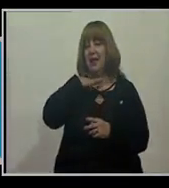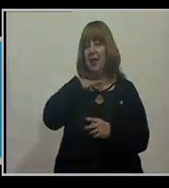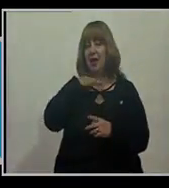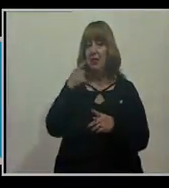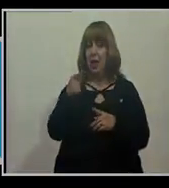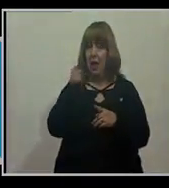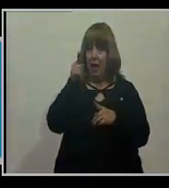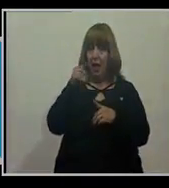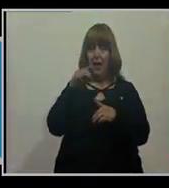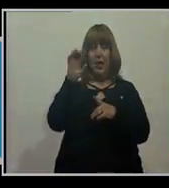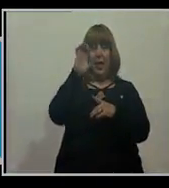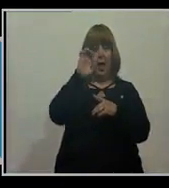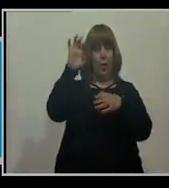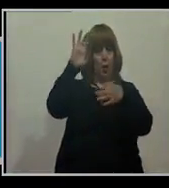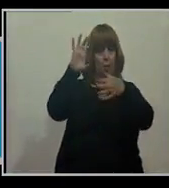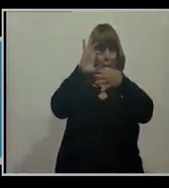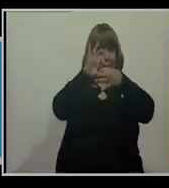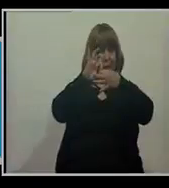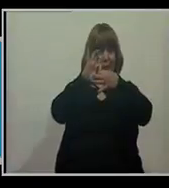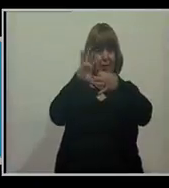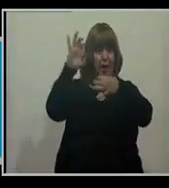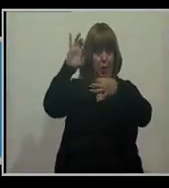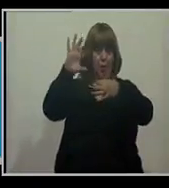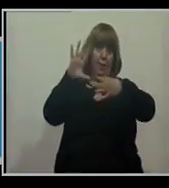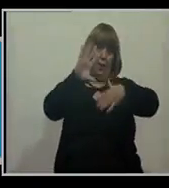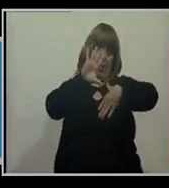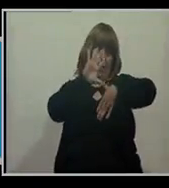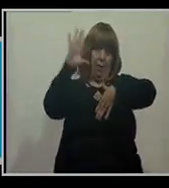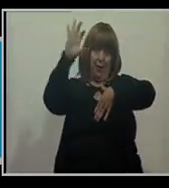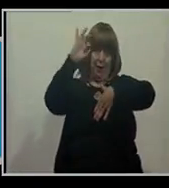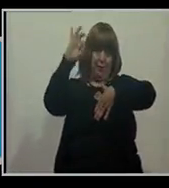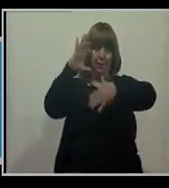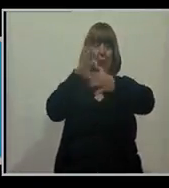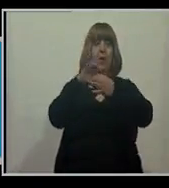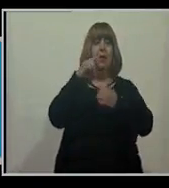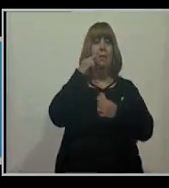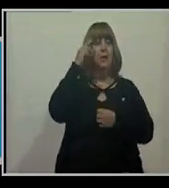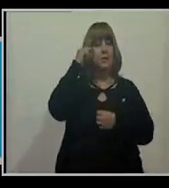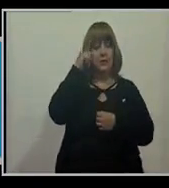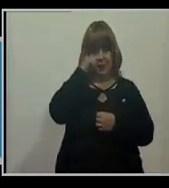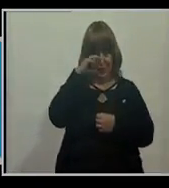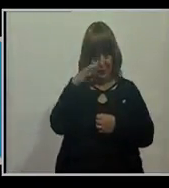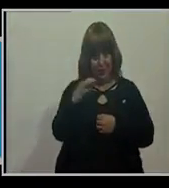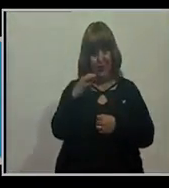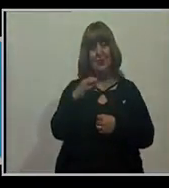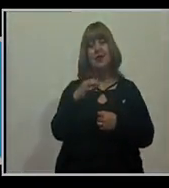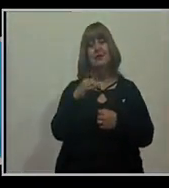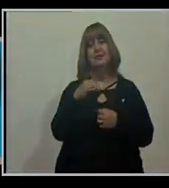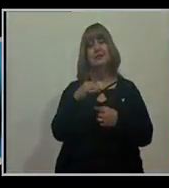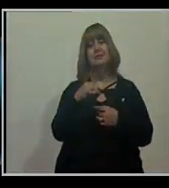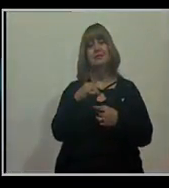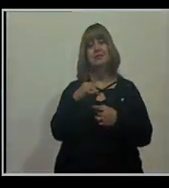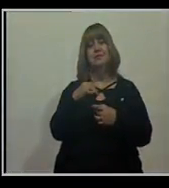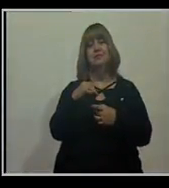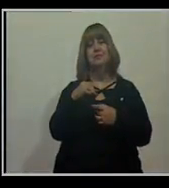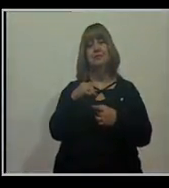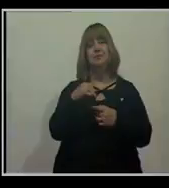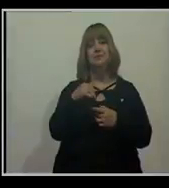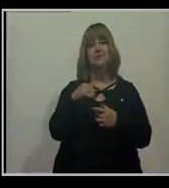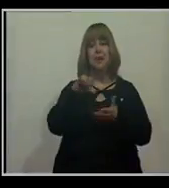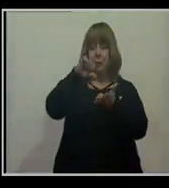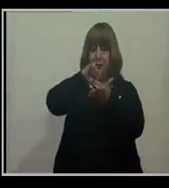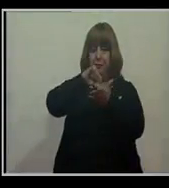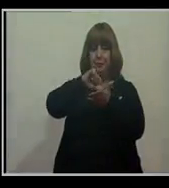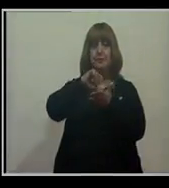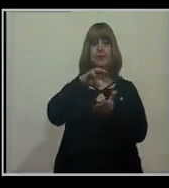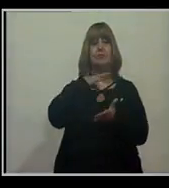alternando Europa con América. Y allí llegamos al Mundial de 1970 en la Ciudad de México,